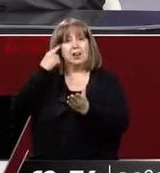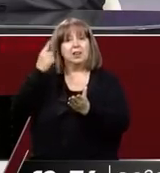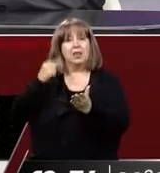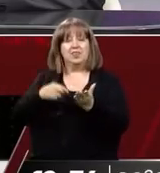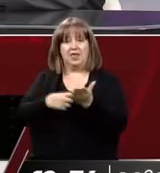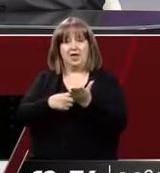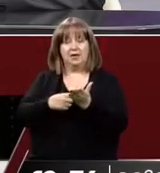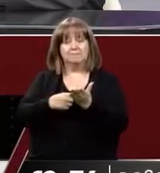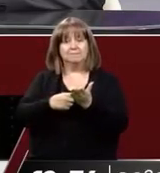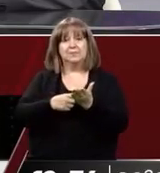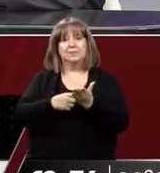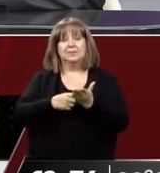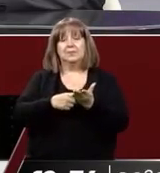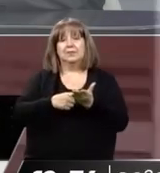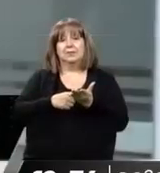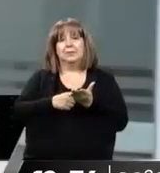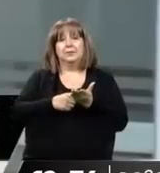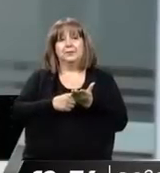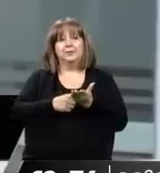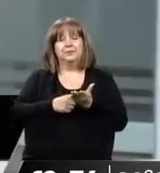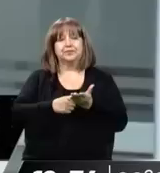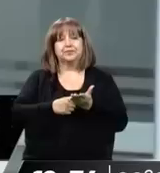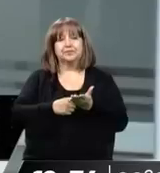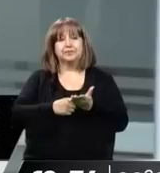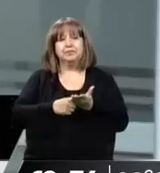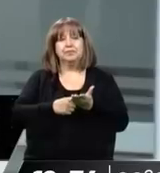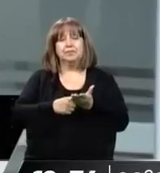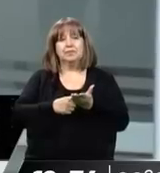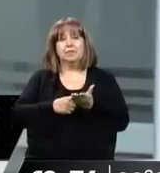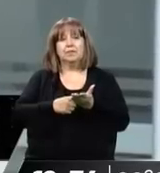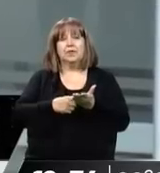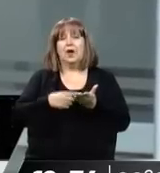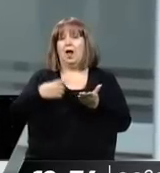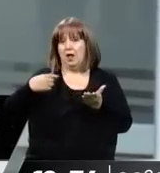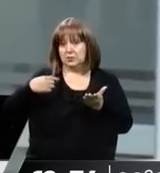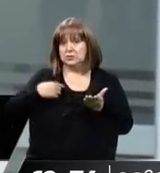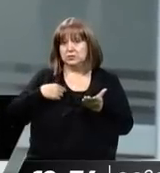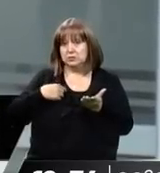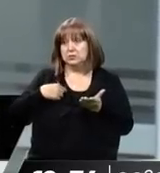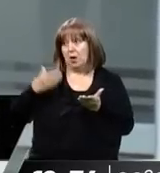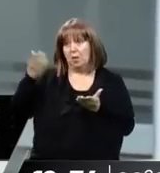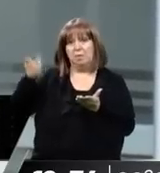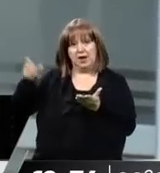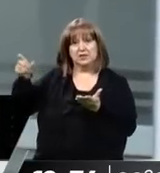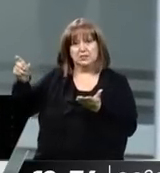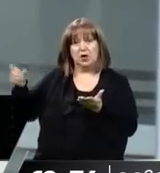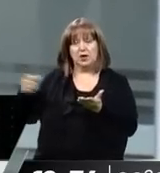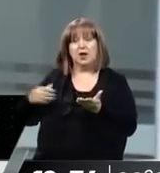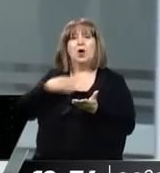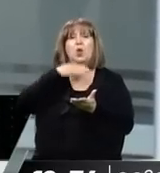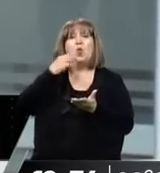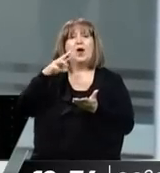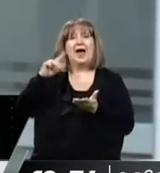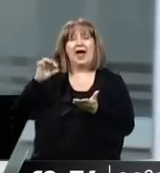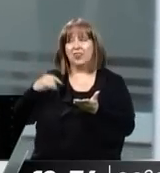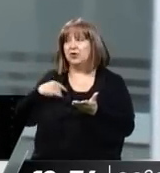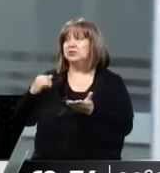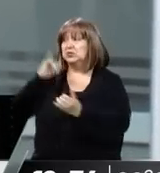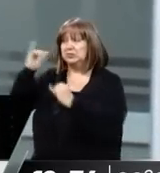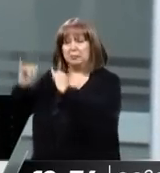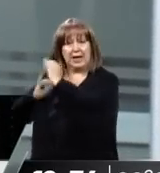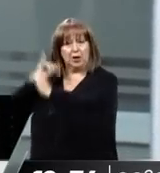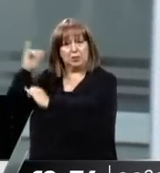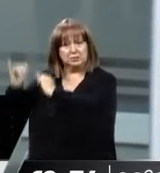fiscalía mira lo que entendió la ciudadanía es decir ellos entendieron que en relación a la muerte